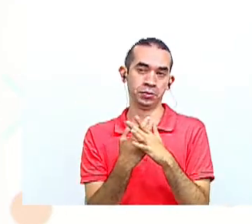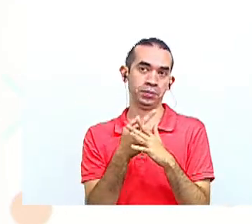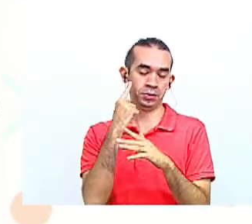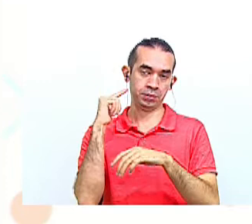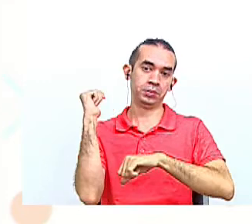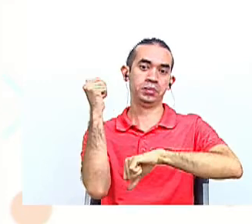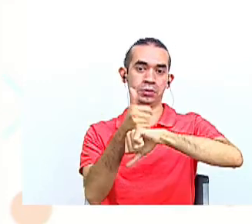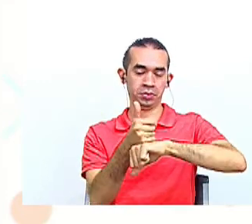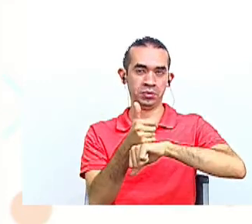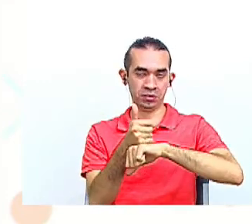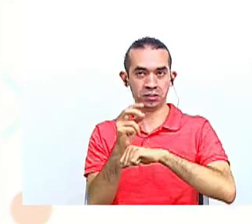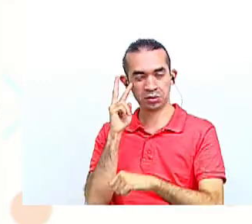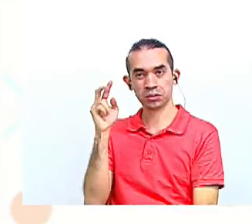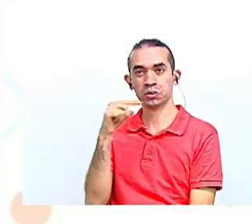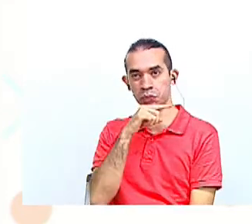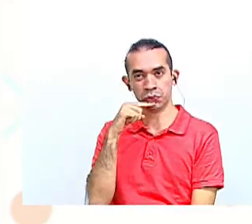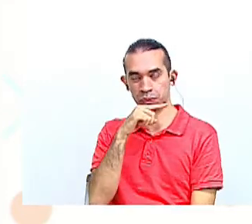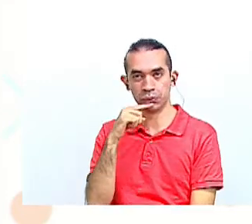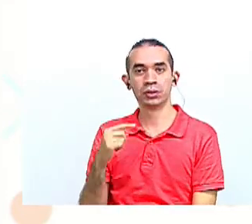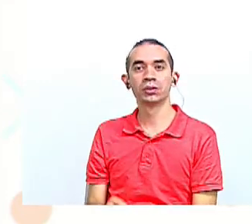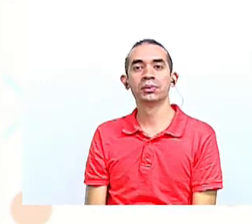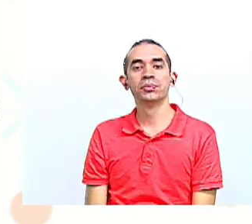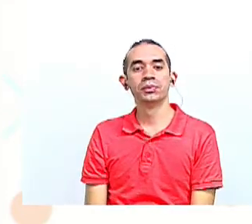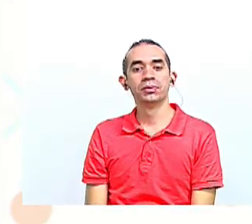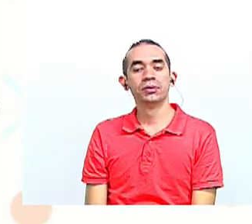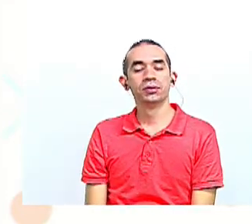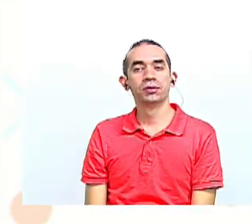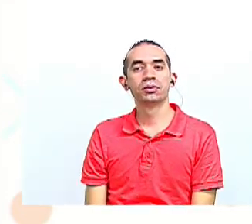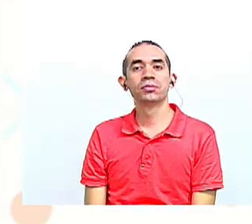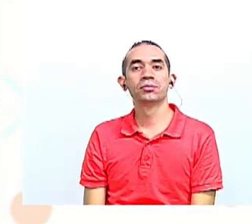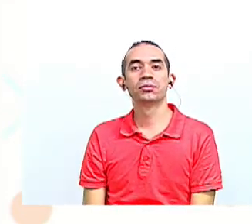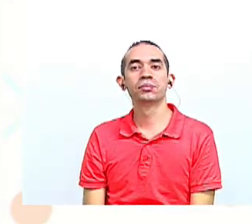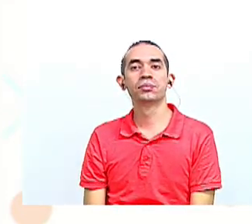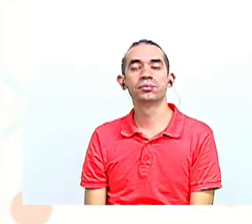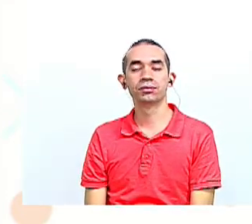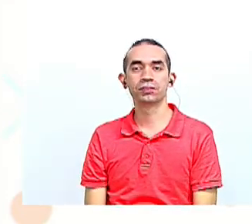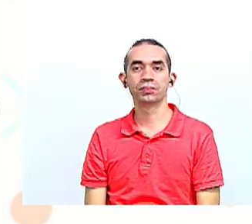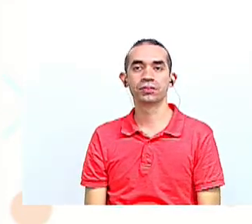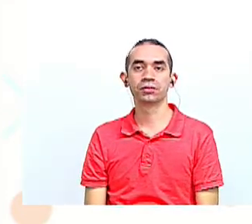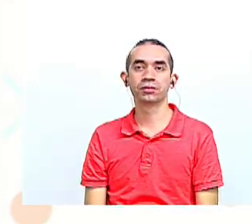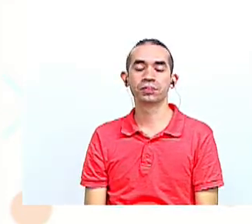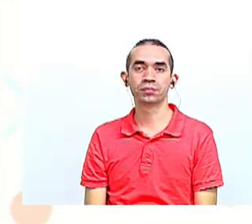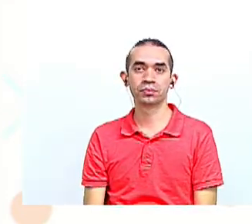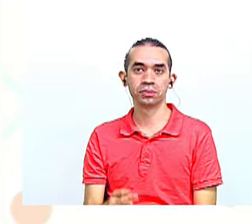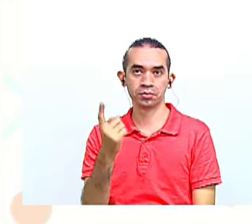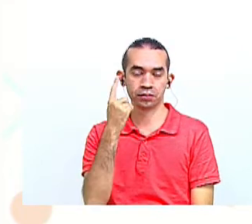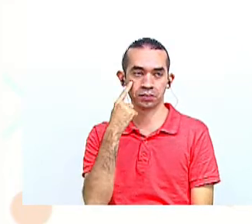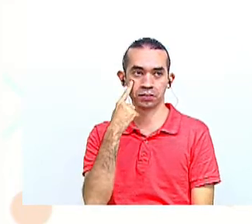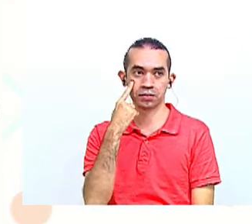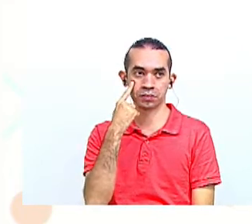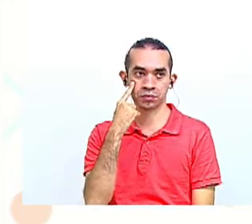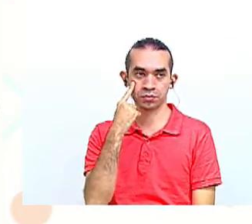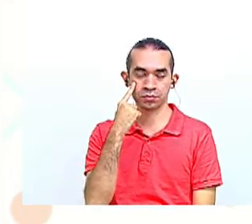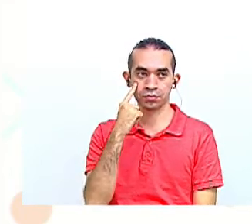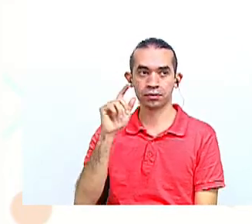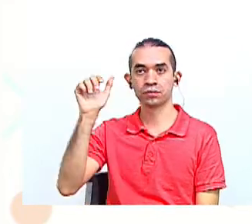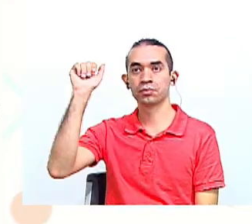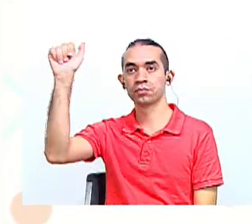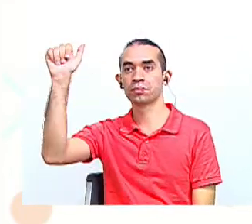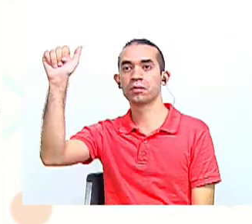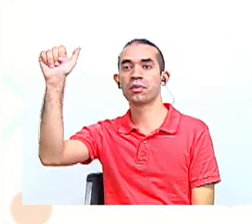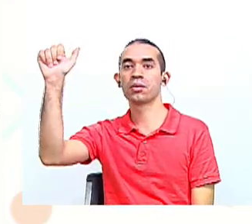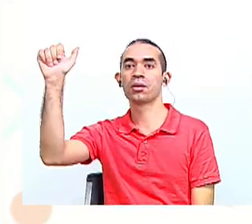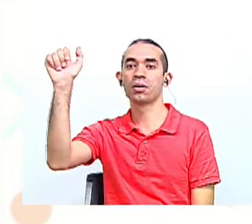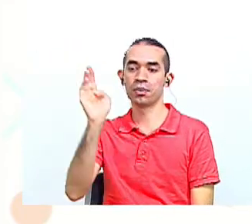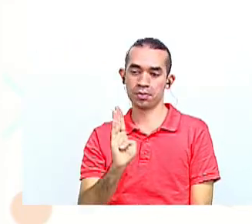figura. Entonces, si comparamos el segmento AB con respecto al